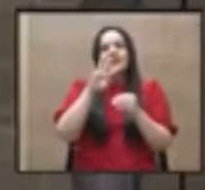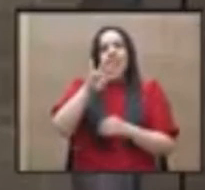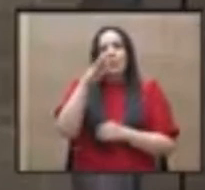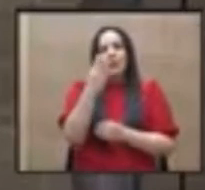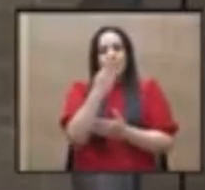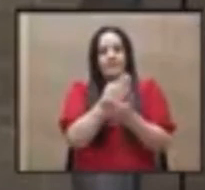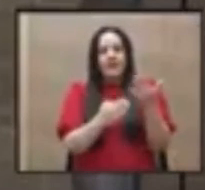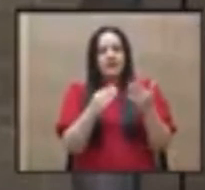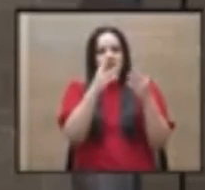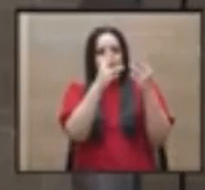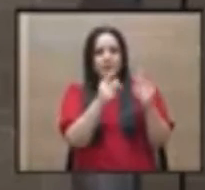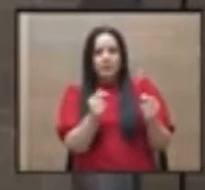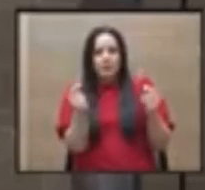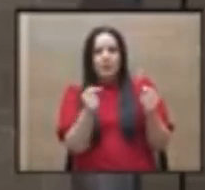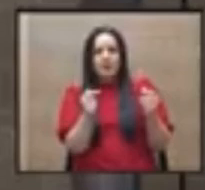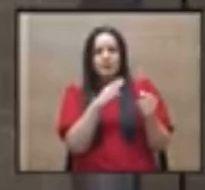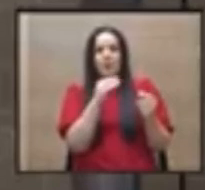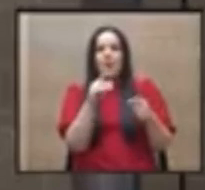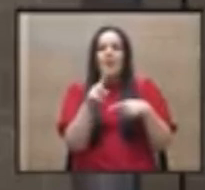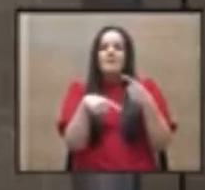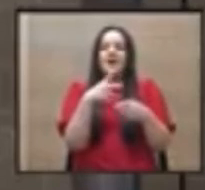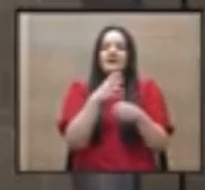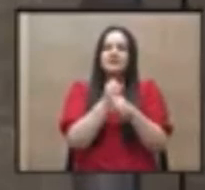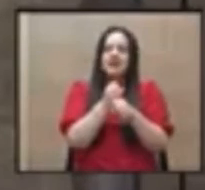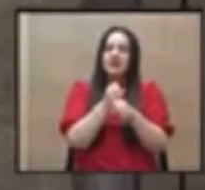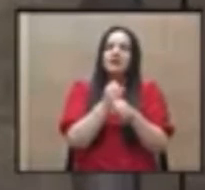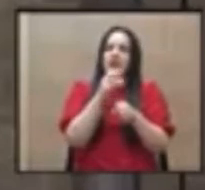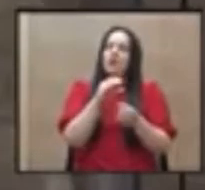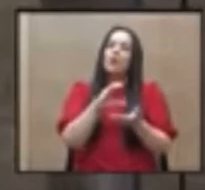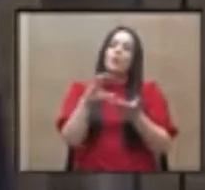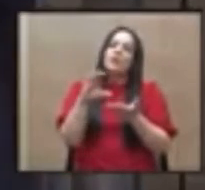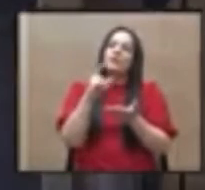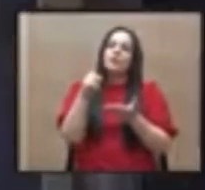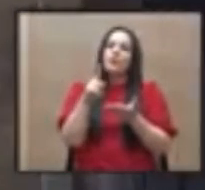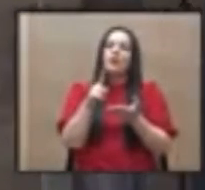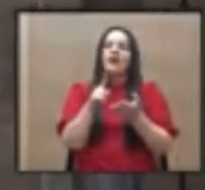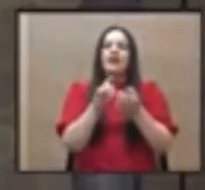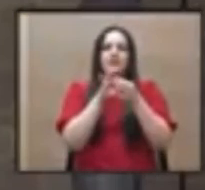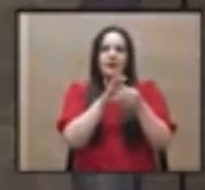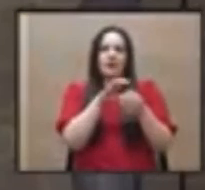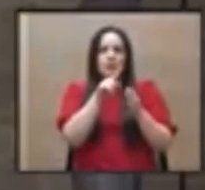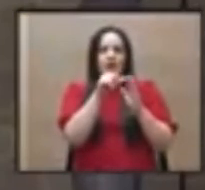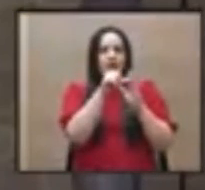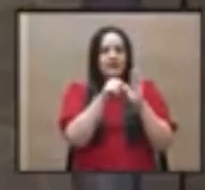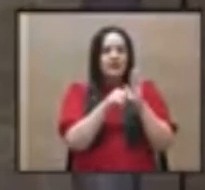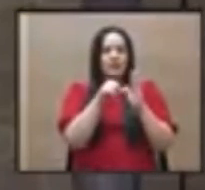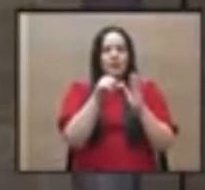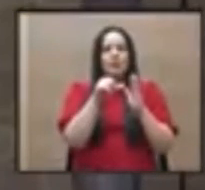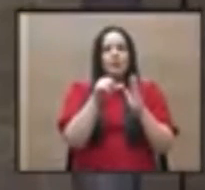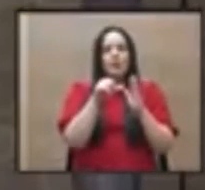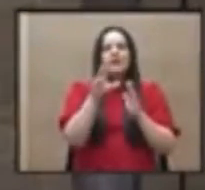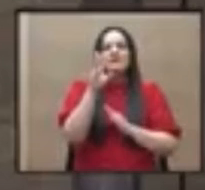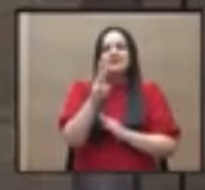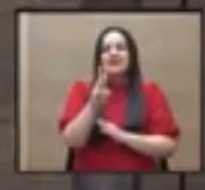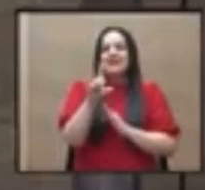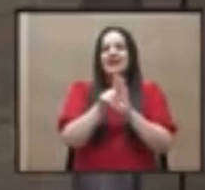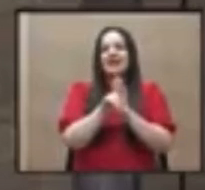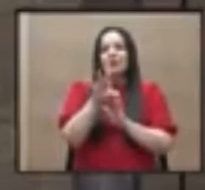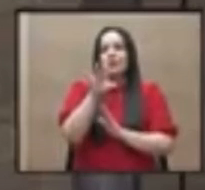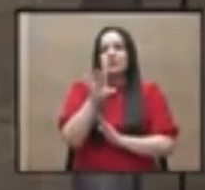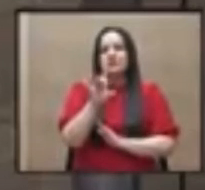presupuesto, sería cubierto contraviniendo el artículo 6 de la Ley 8131 de